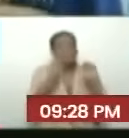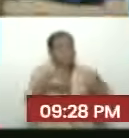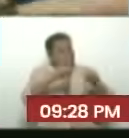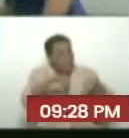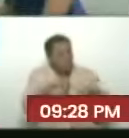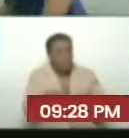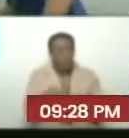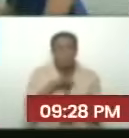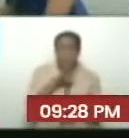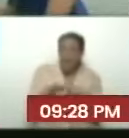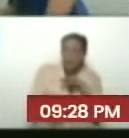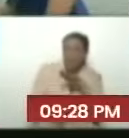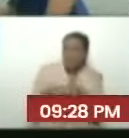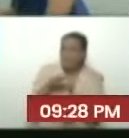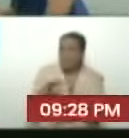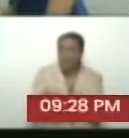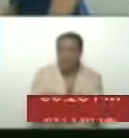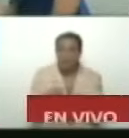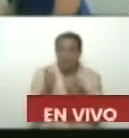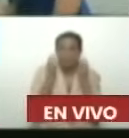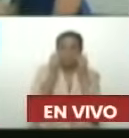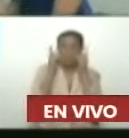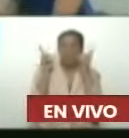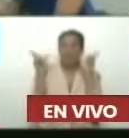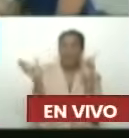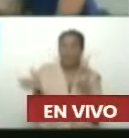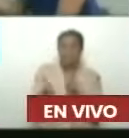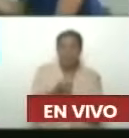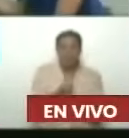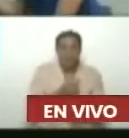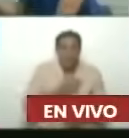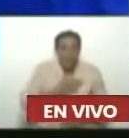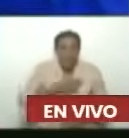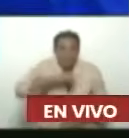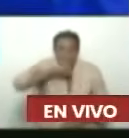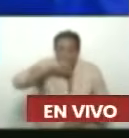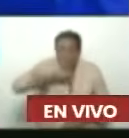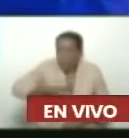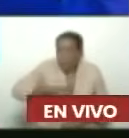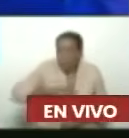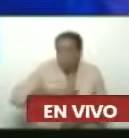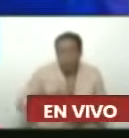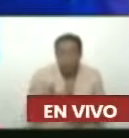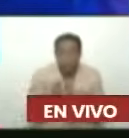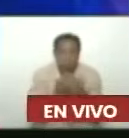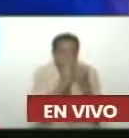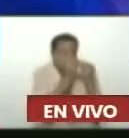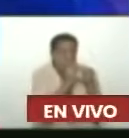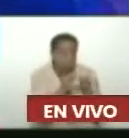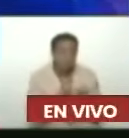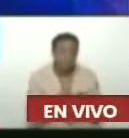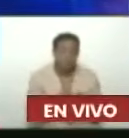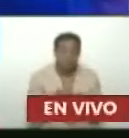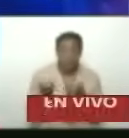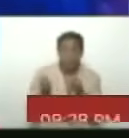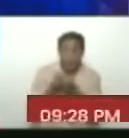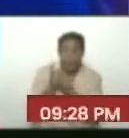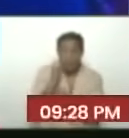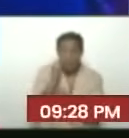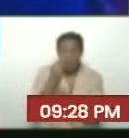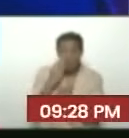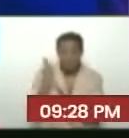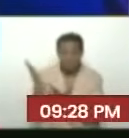exacto. Paso desde a paso. Ese momento descubrí, wow, mi pasión más grande, que es hacer esculturas. Claro que ahí está tu papá, Alexis